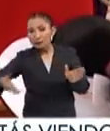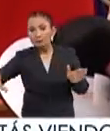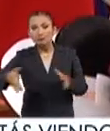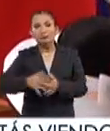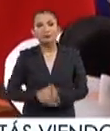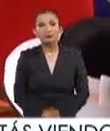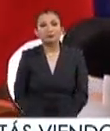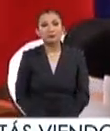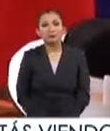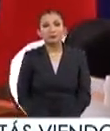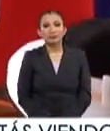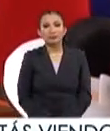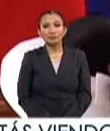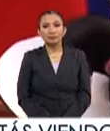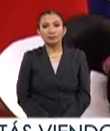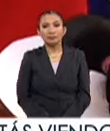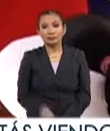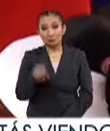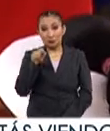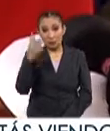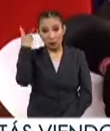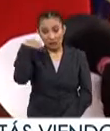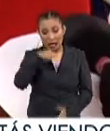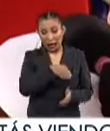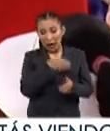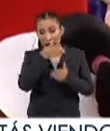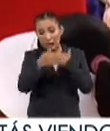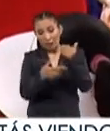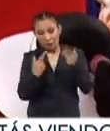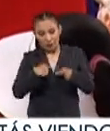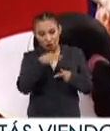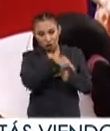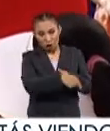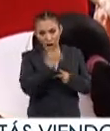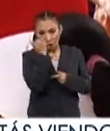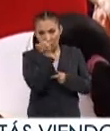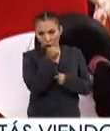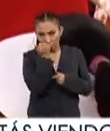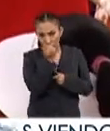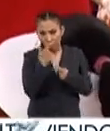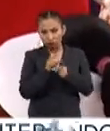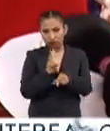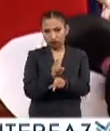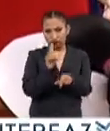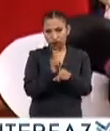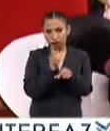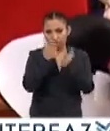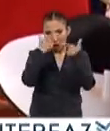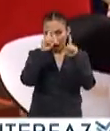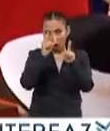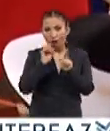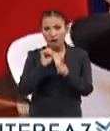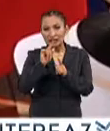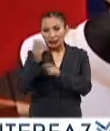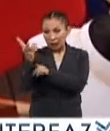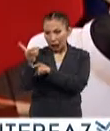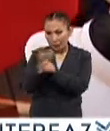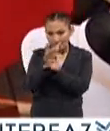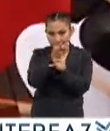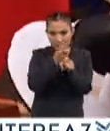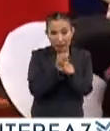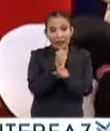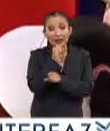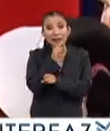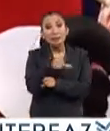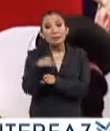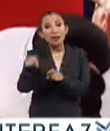trazar. Durante este viaje, el personal de cadetes, guardiamarinas, oficiales invitados,